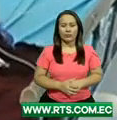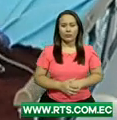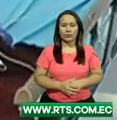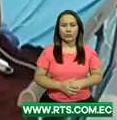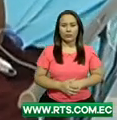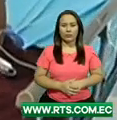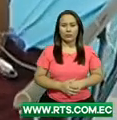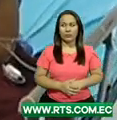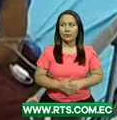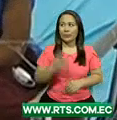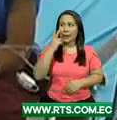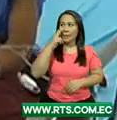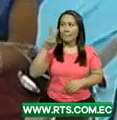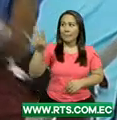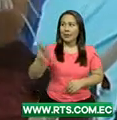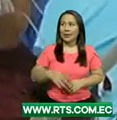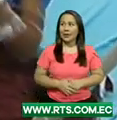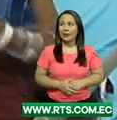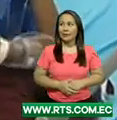sí